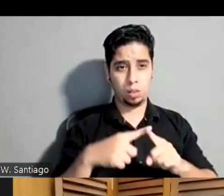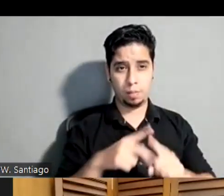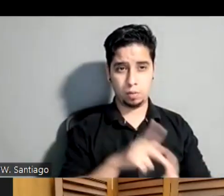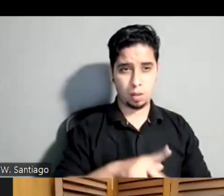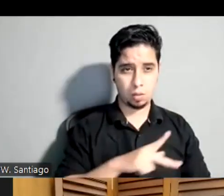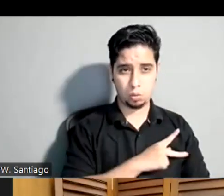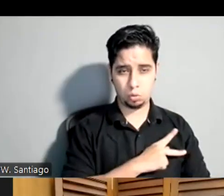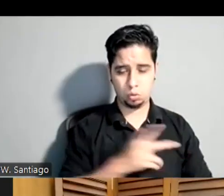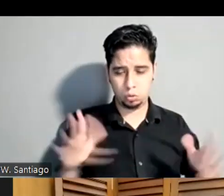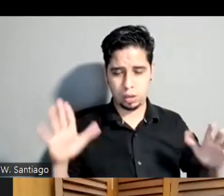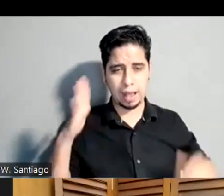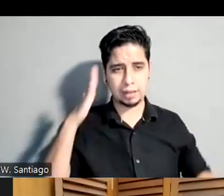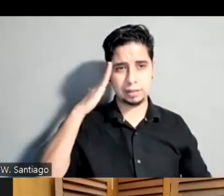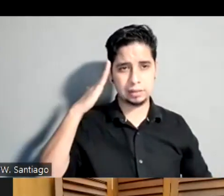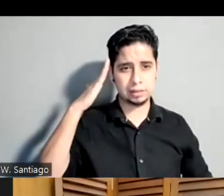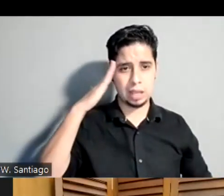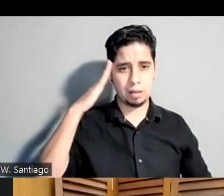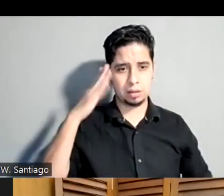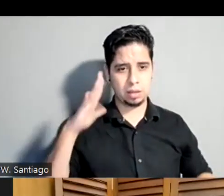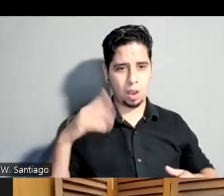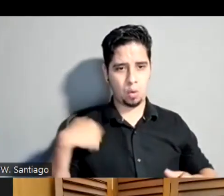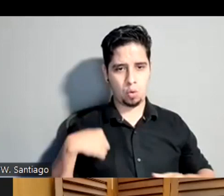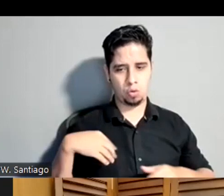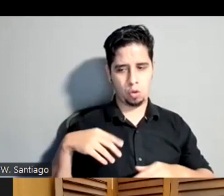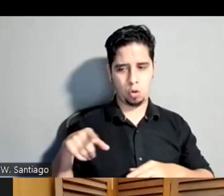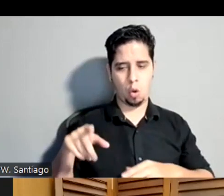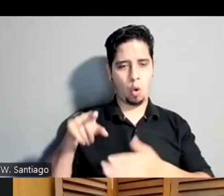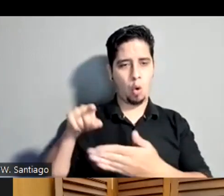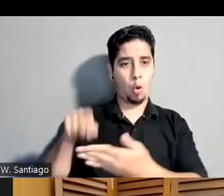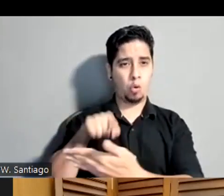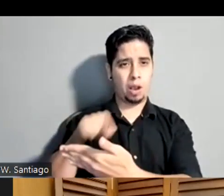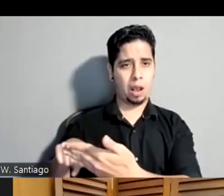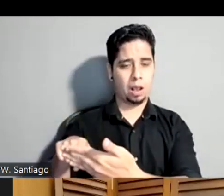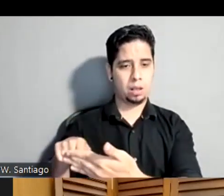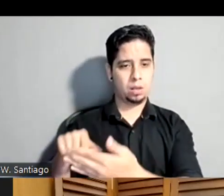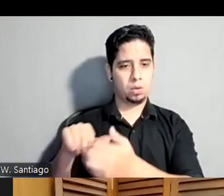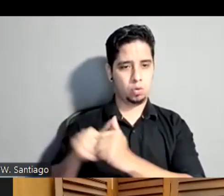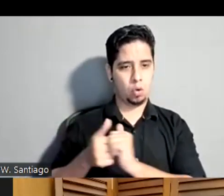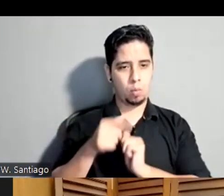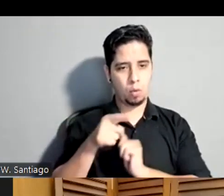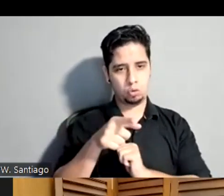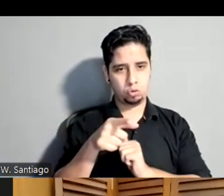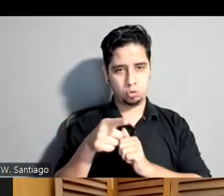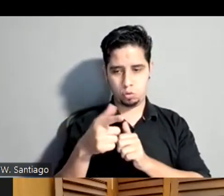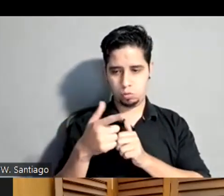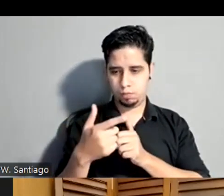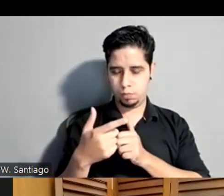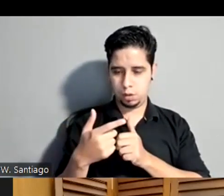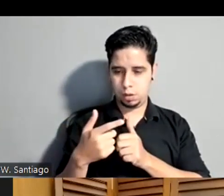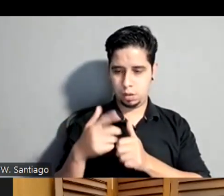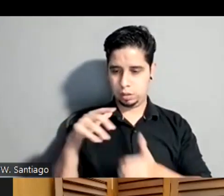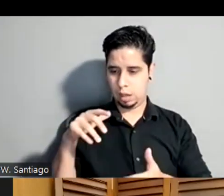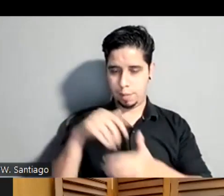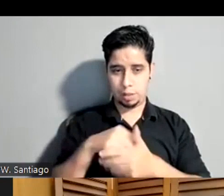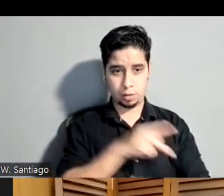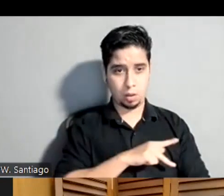de anterioridad, ya uno tiene un juicio. Entonces, ¿tú cómo actriz, cómo tú te enfrentas neutra a interpretar un personaje cuando